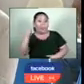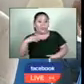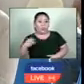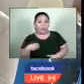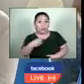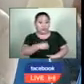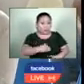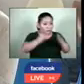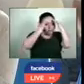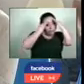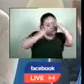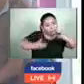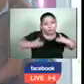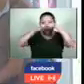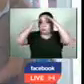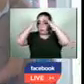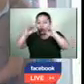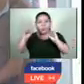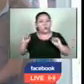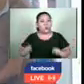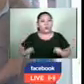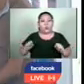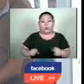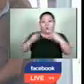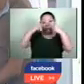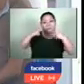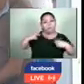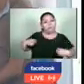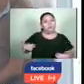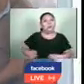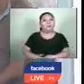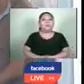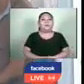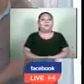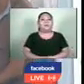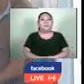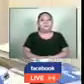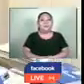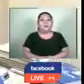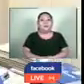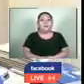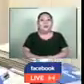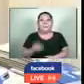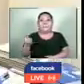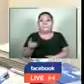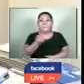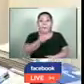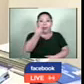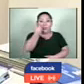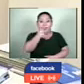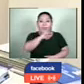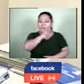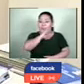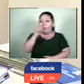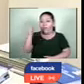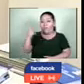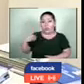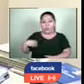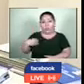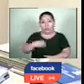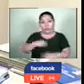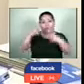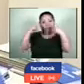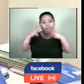médica y que muchos no pudieron ser diagnosticados. Los riesgos de los pacientes que no reciben a tiempo un diagnóstico